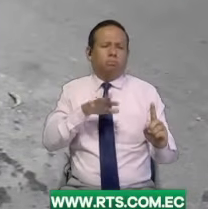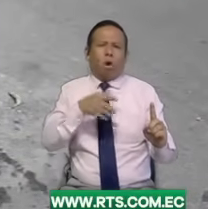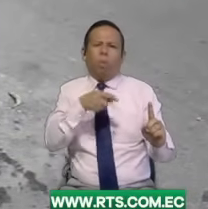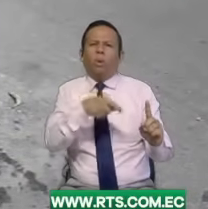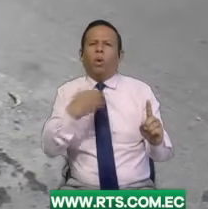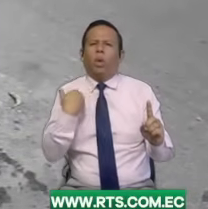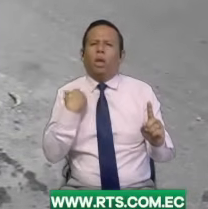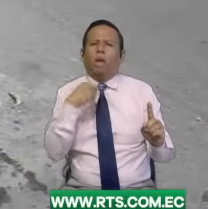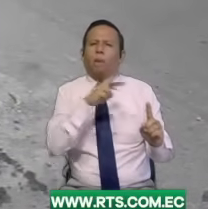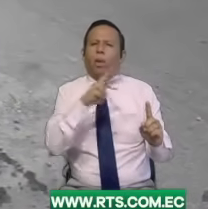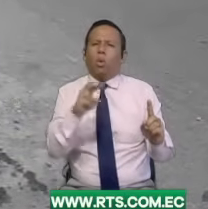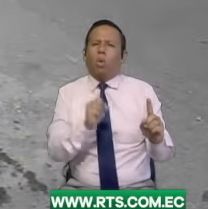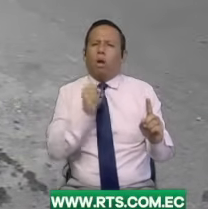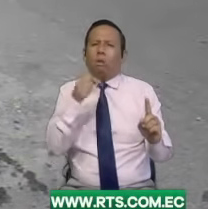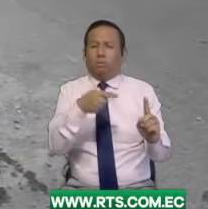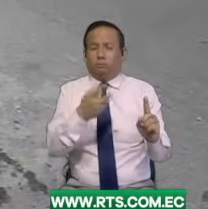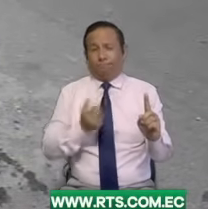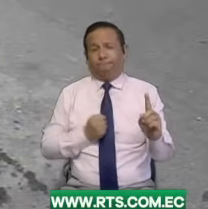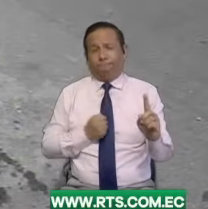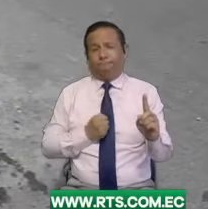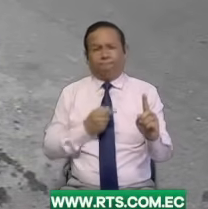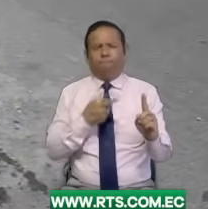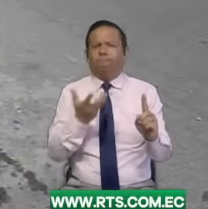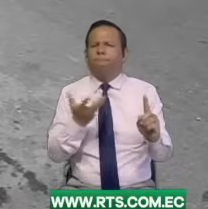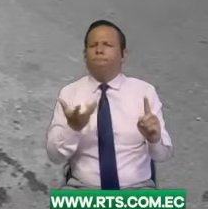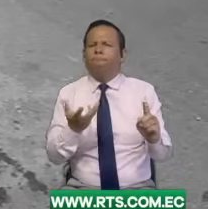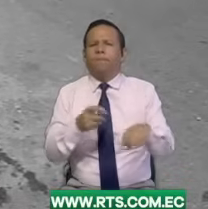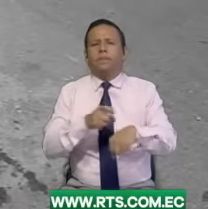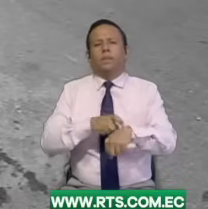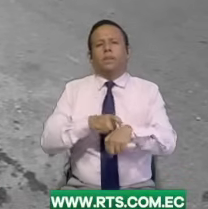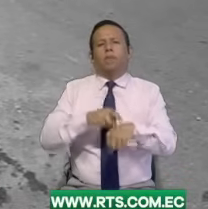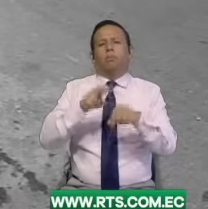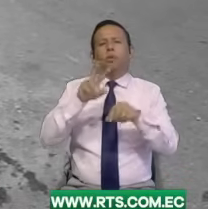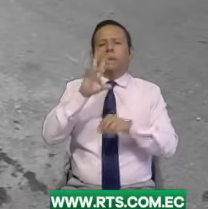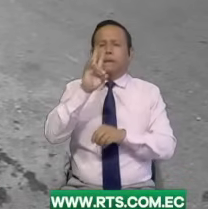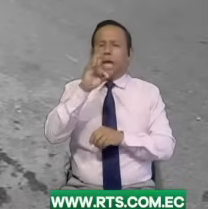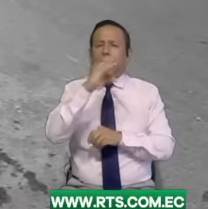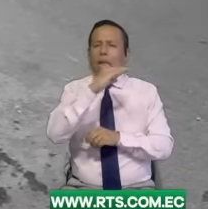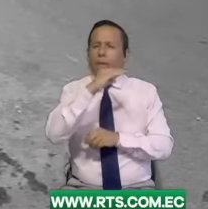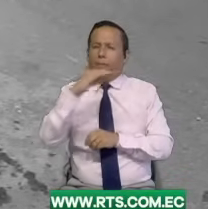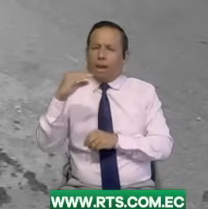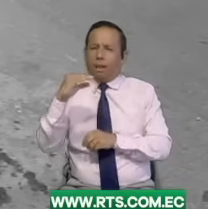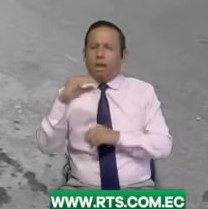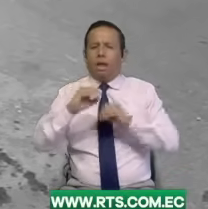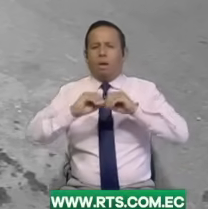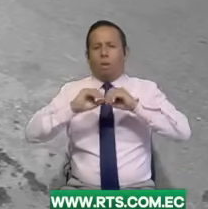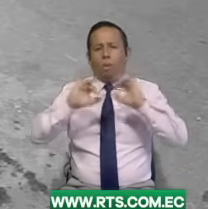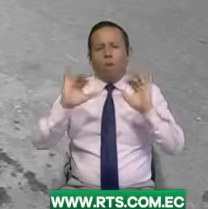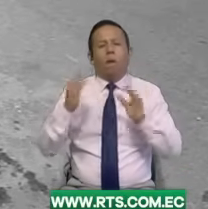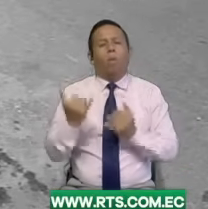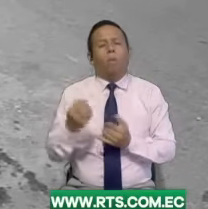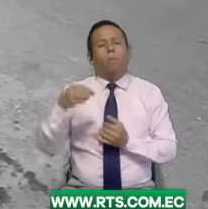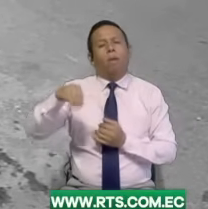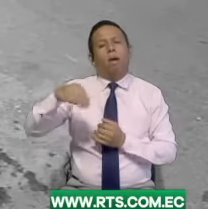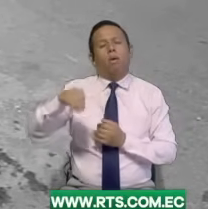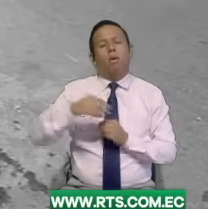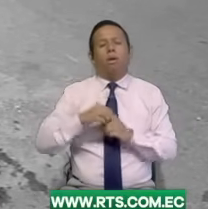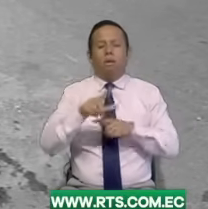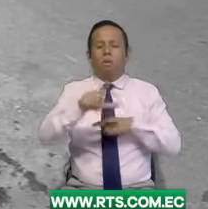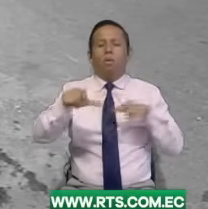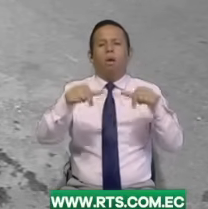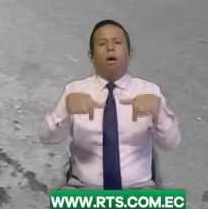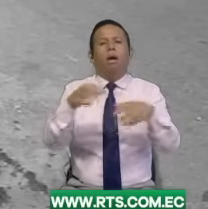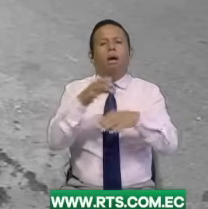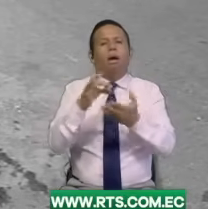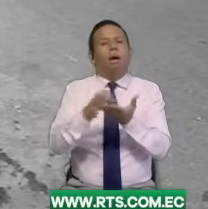aproximadamente 22 años. El hecho se registró a las 7 horas con 33 minutos de este miércoles en el sector La Crucita del Cantón